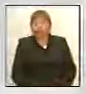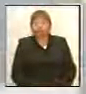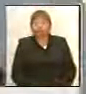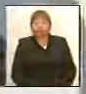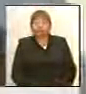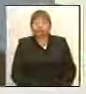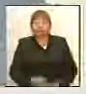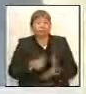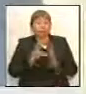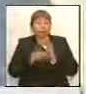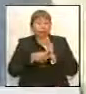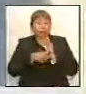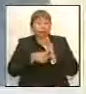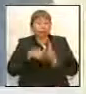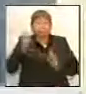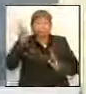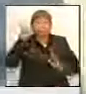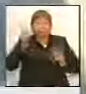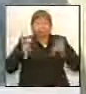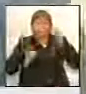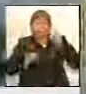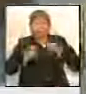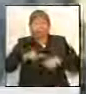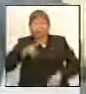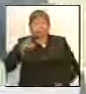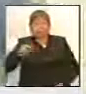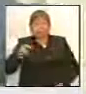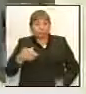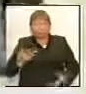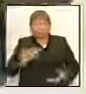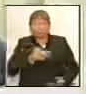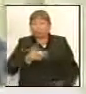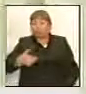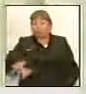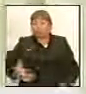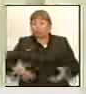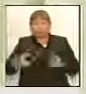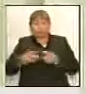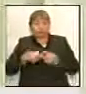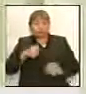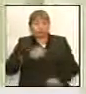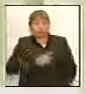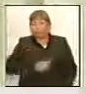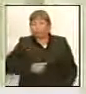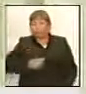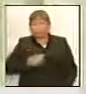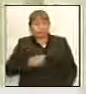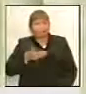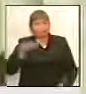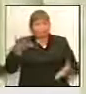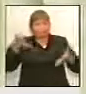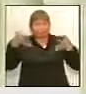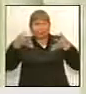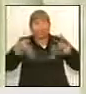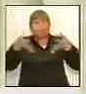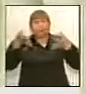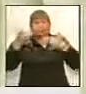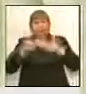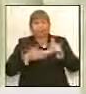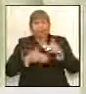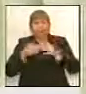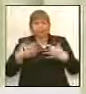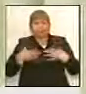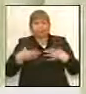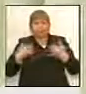Luego de escuchar a las autoridades de la región, el presidente del Congreso lamentó el enorme déficit de infraestructura en salud